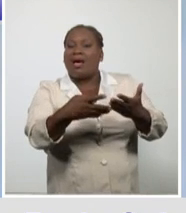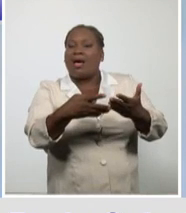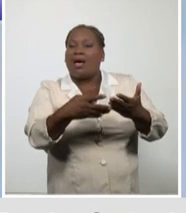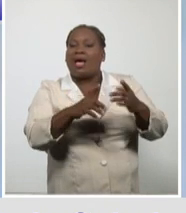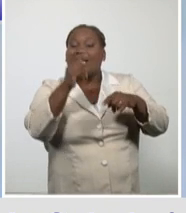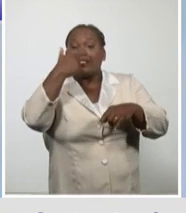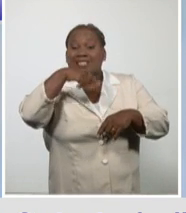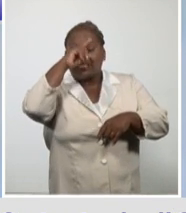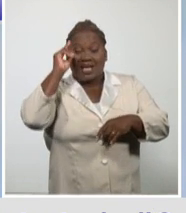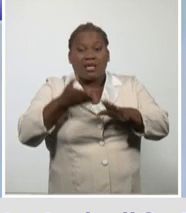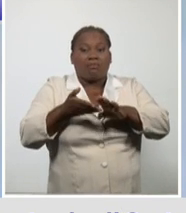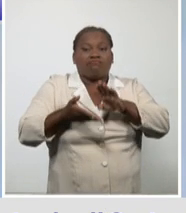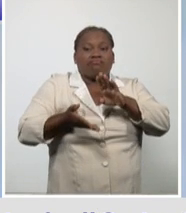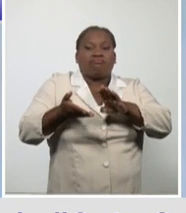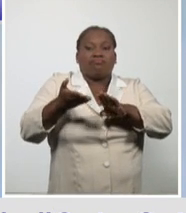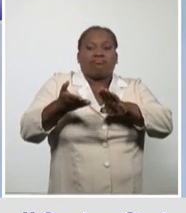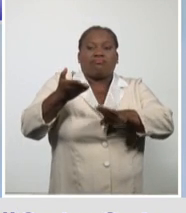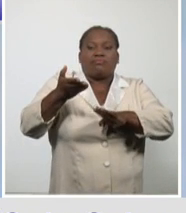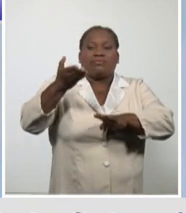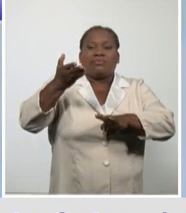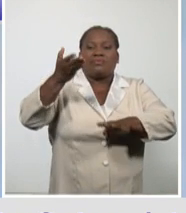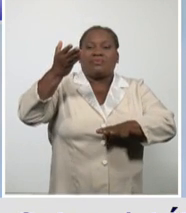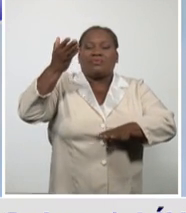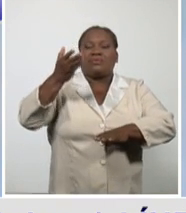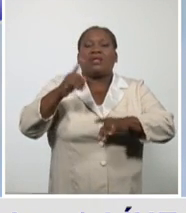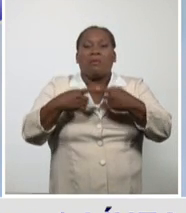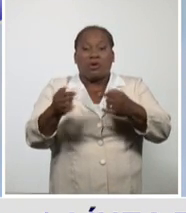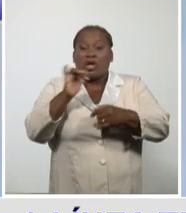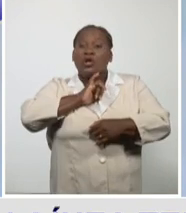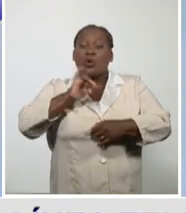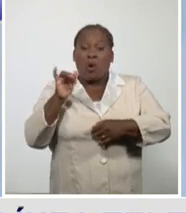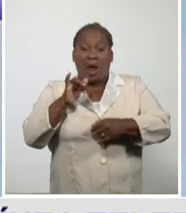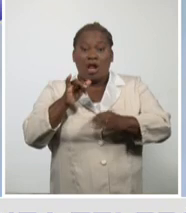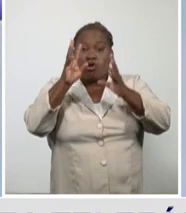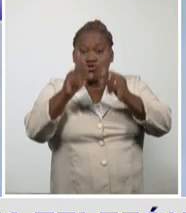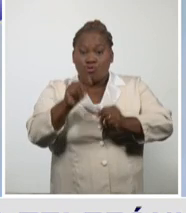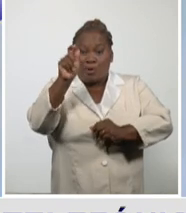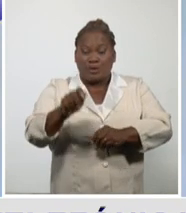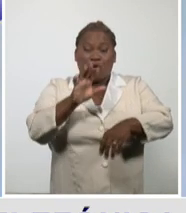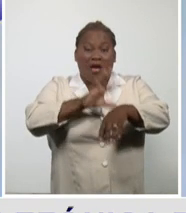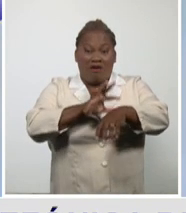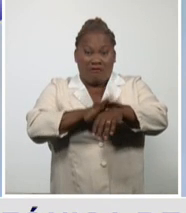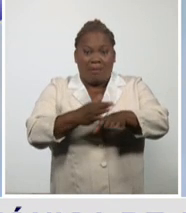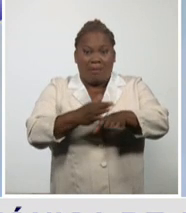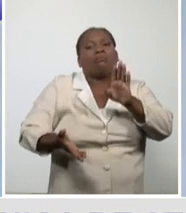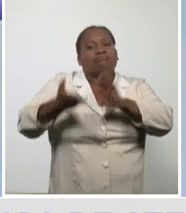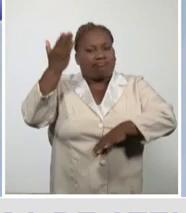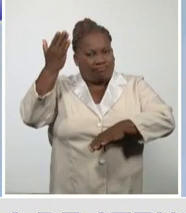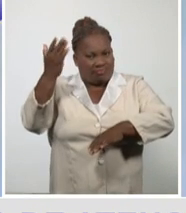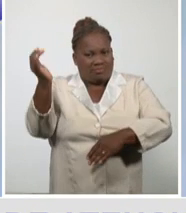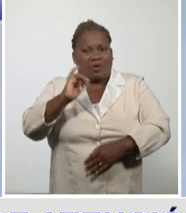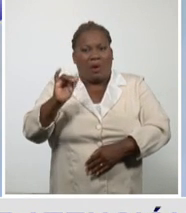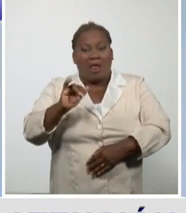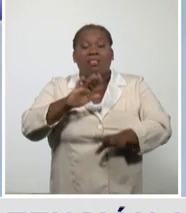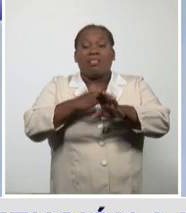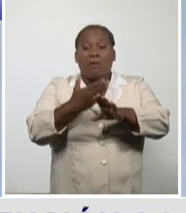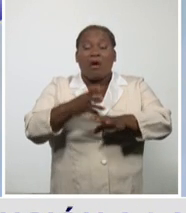ido incrementando porque también se ha ido incrementando el número de casos confirmados. Le sigue Villa Clara